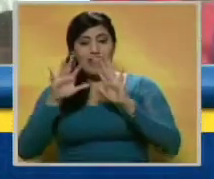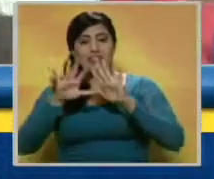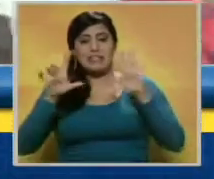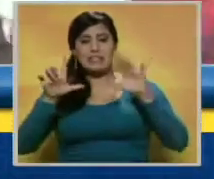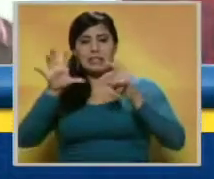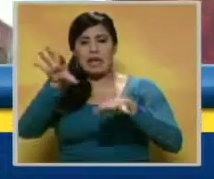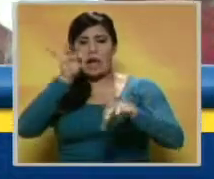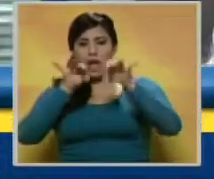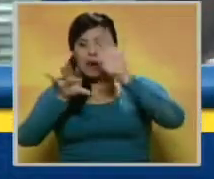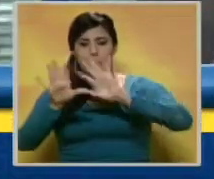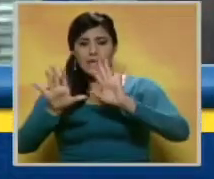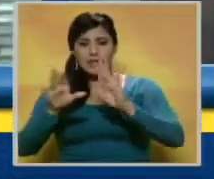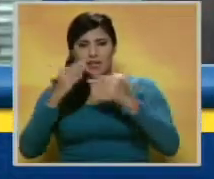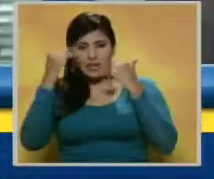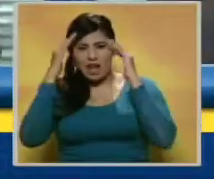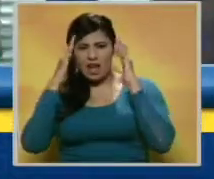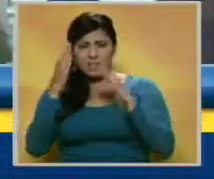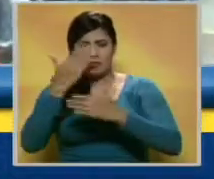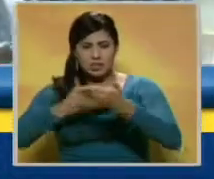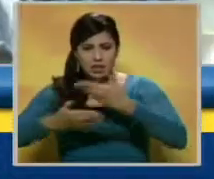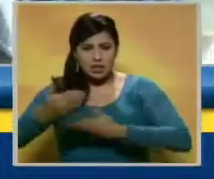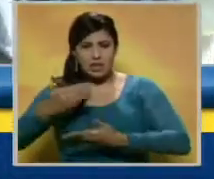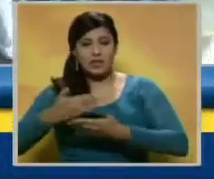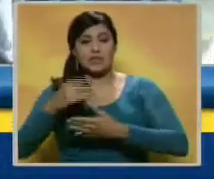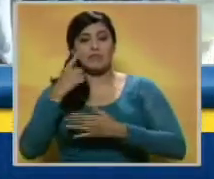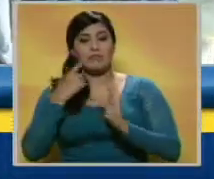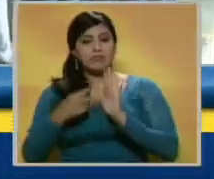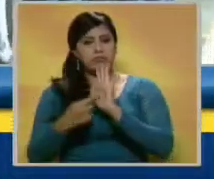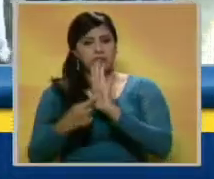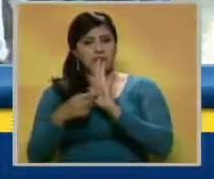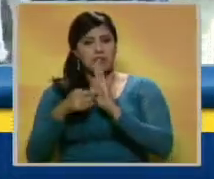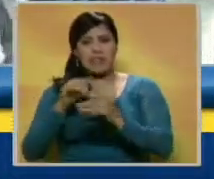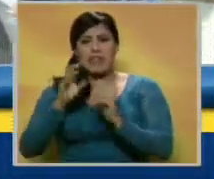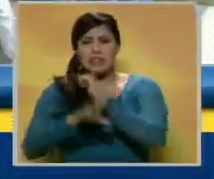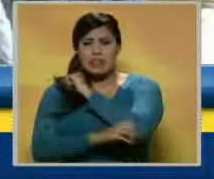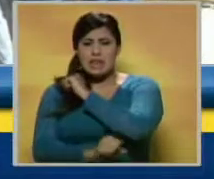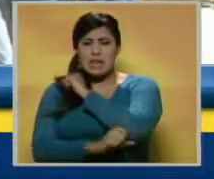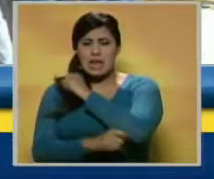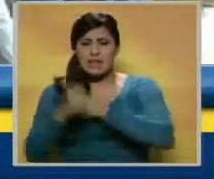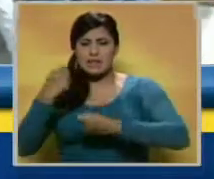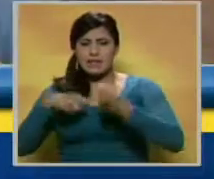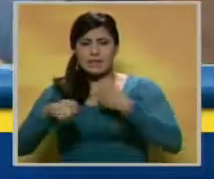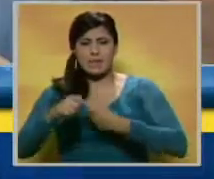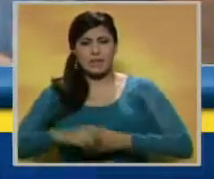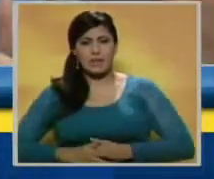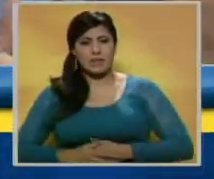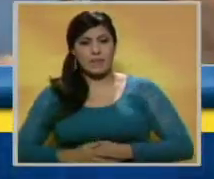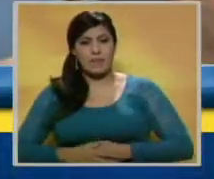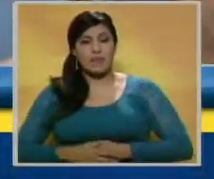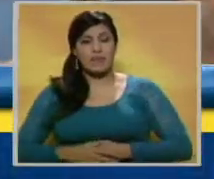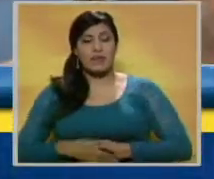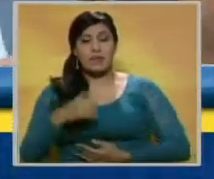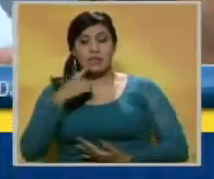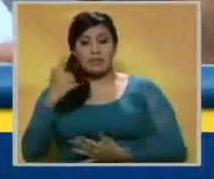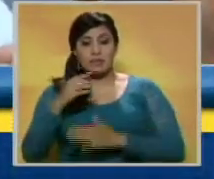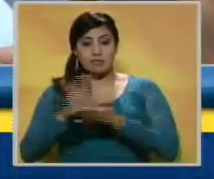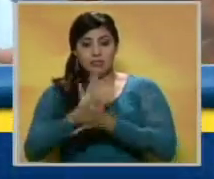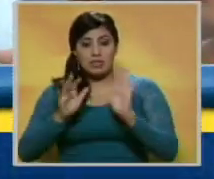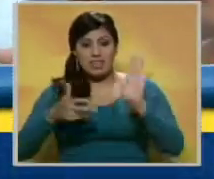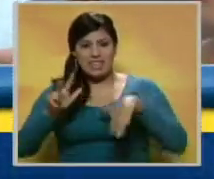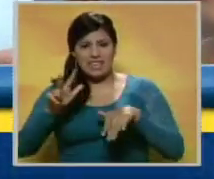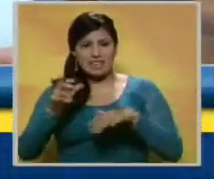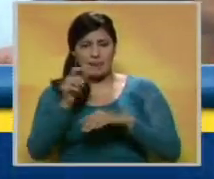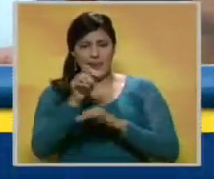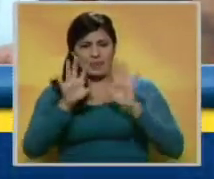fueron atendidas en el establecimiento comercial, resaltando algunas irregularidades en la venta. Mira, dice que se terminaron los 13. Si le han